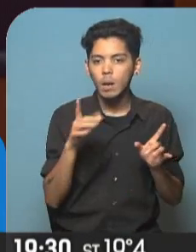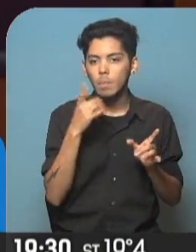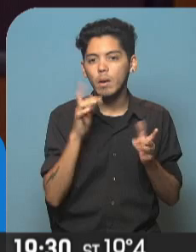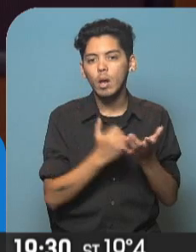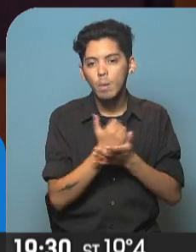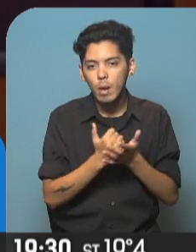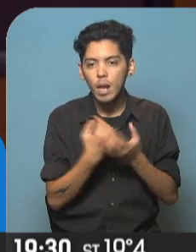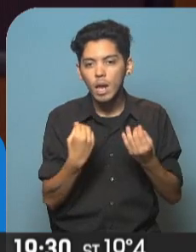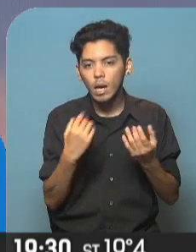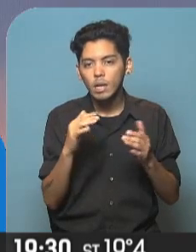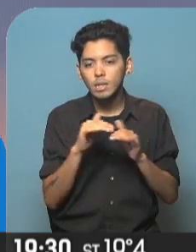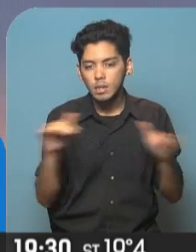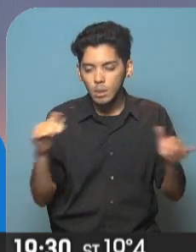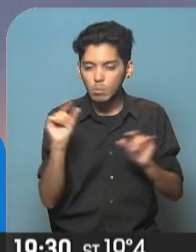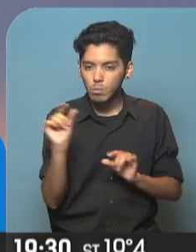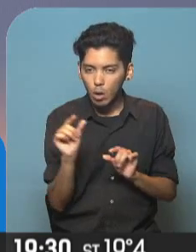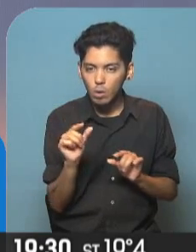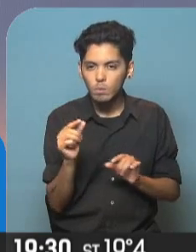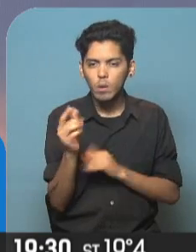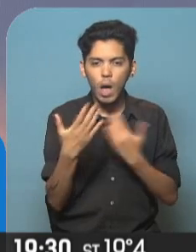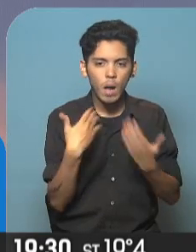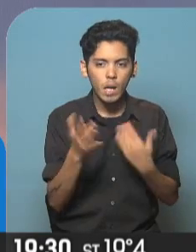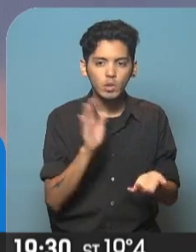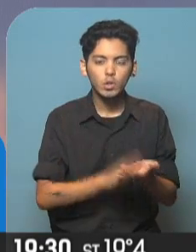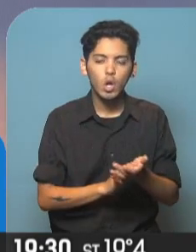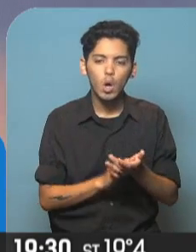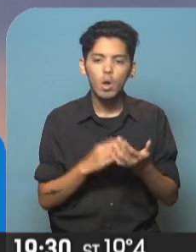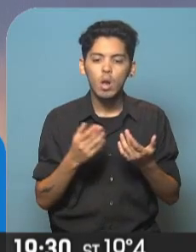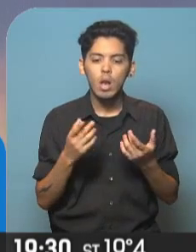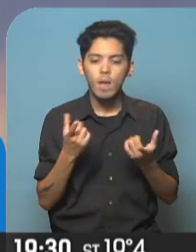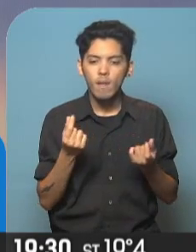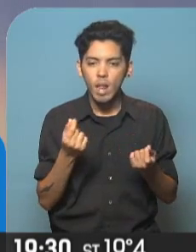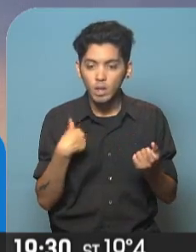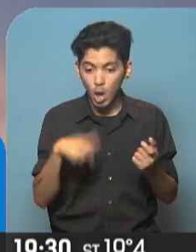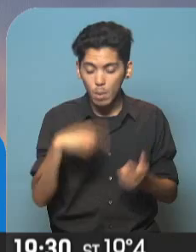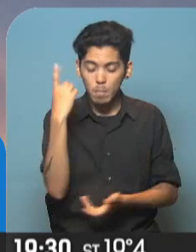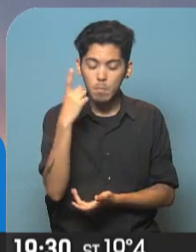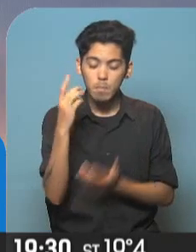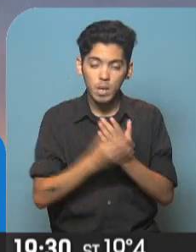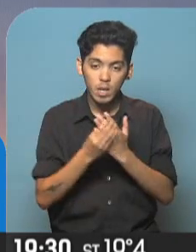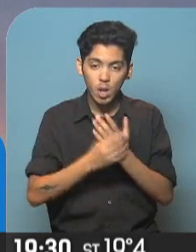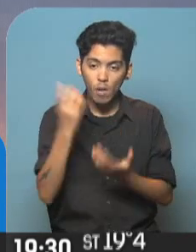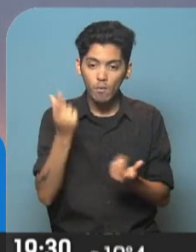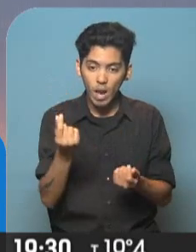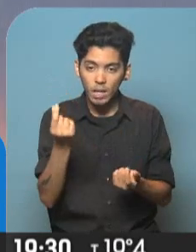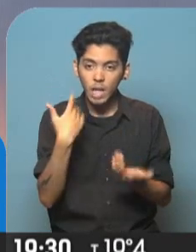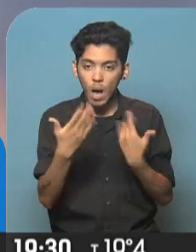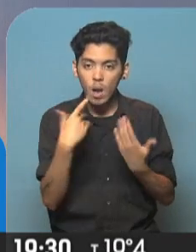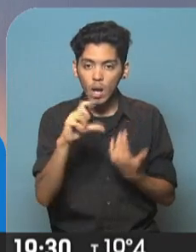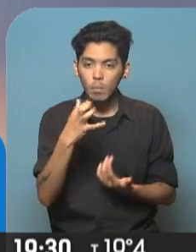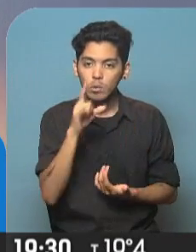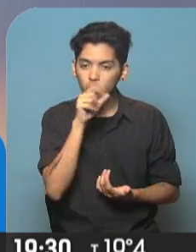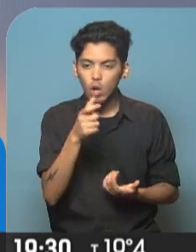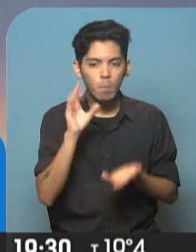que relativamente se calmara vos acabas de mencionar el financiamiento hoy el ministro de finanzas luís caputo dijo que por todo este año ya no se va a pedir